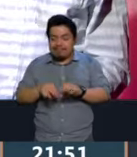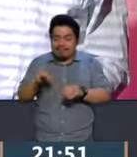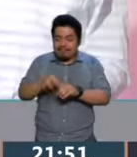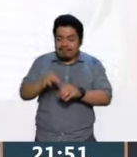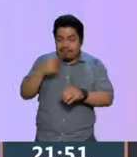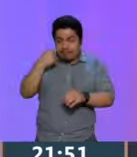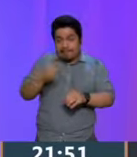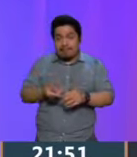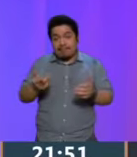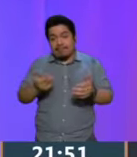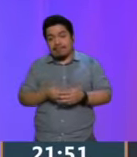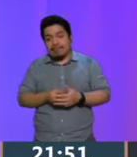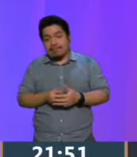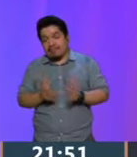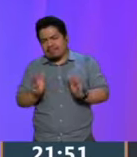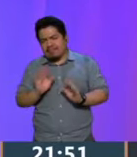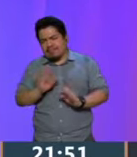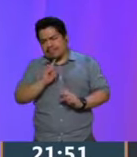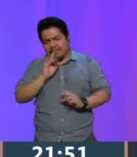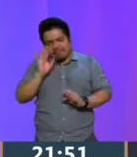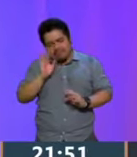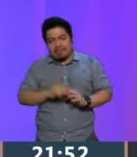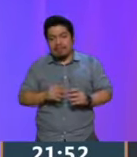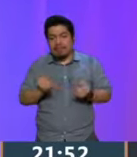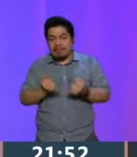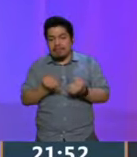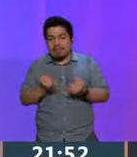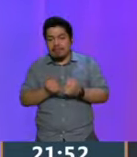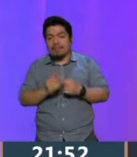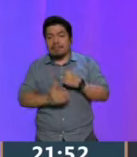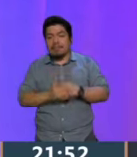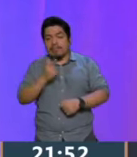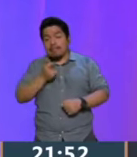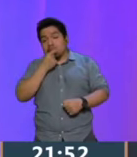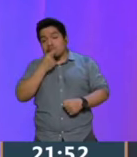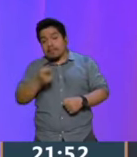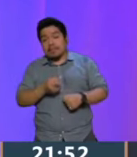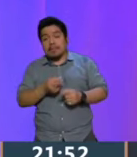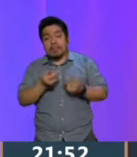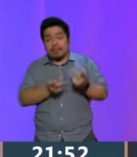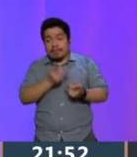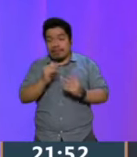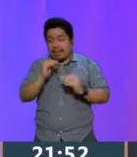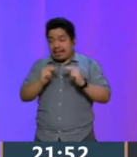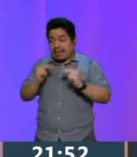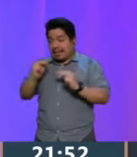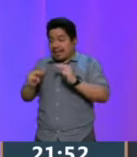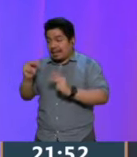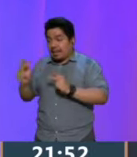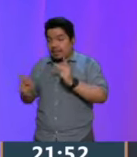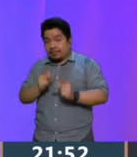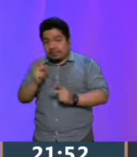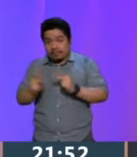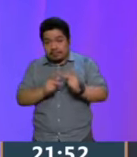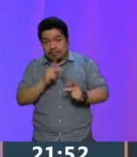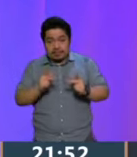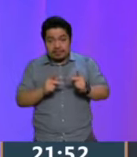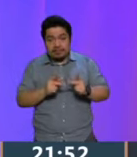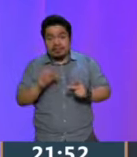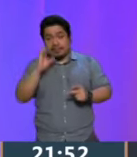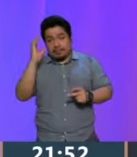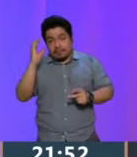pero aún así no nos rajamos, y aún así las preferencias también, porque yo sí voy a mencionar el tema de las encuestas. Muchas de las casas encuestadoras que ponen a